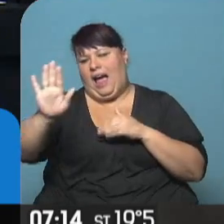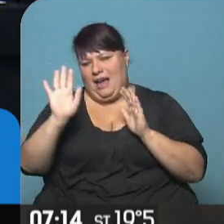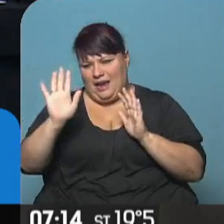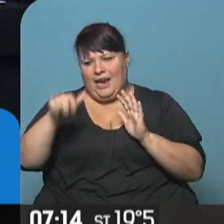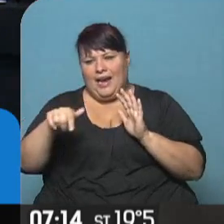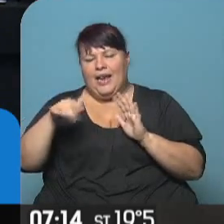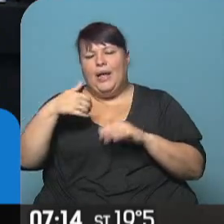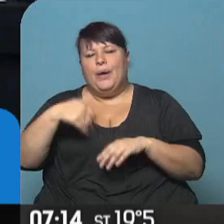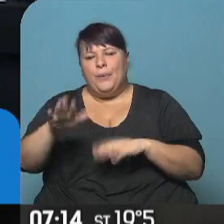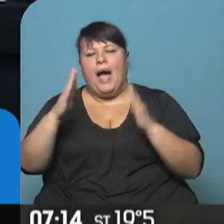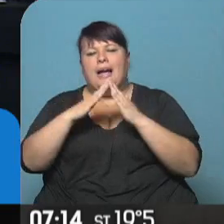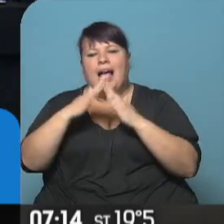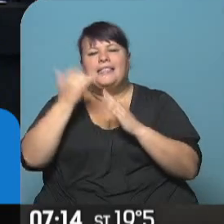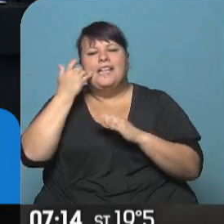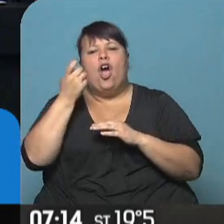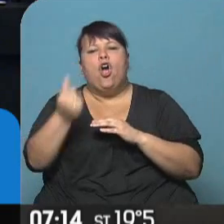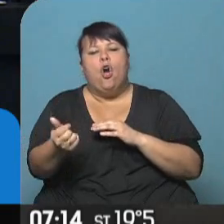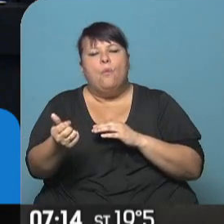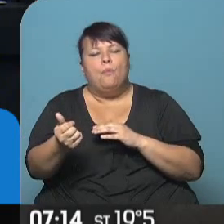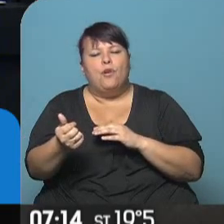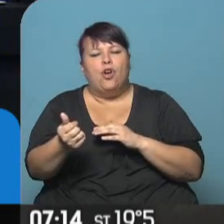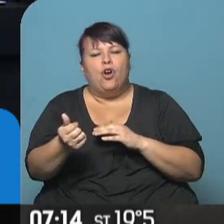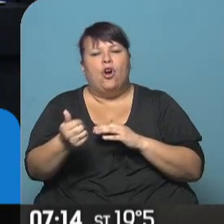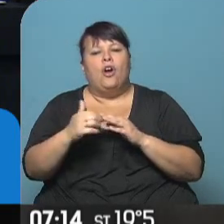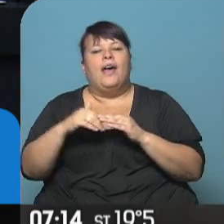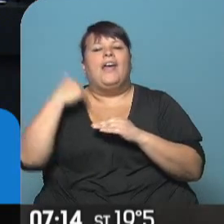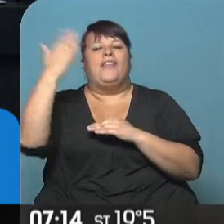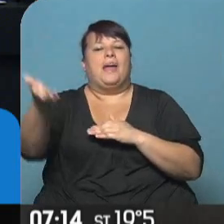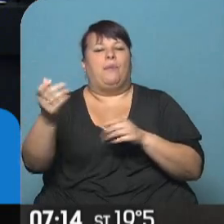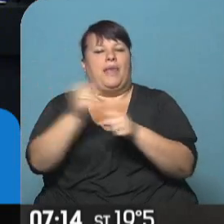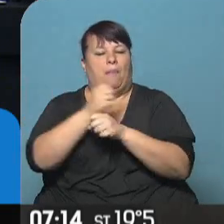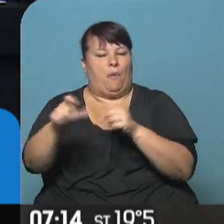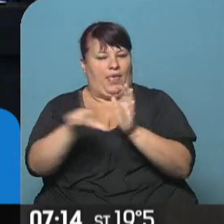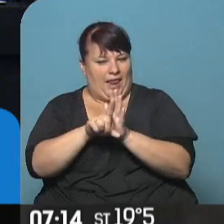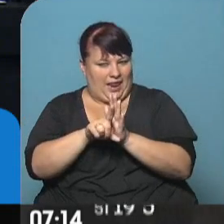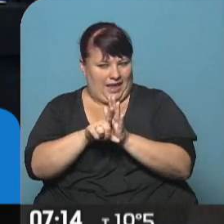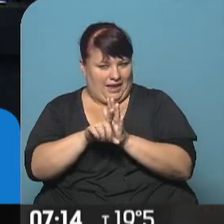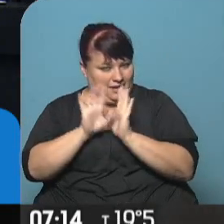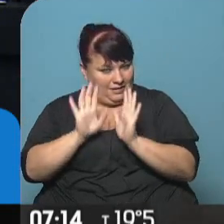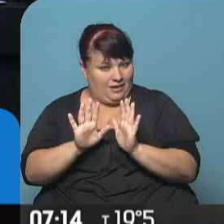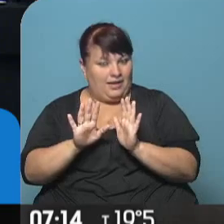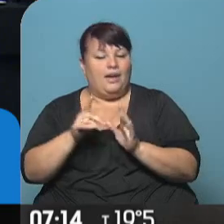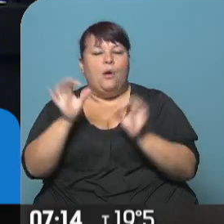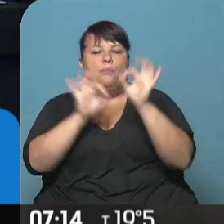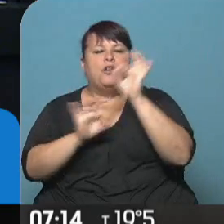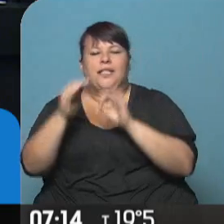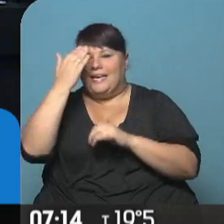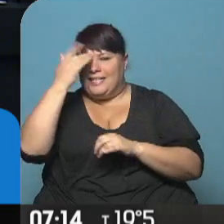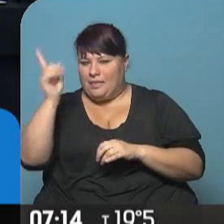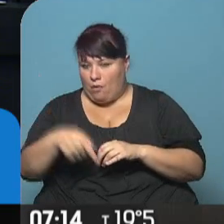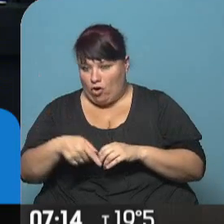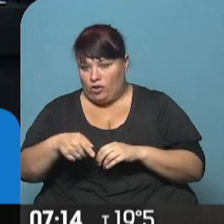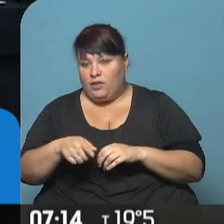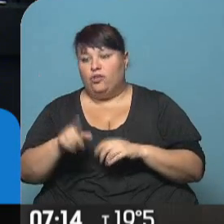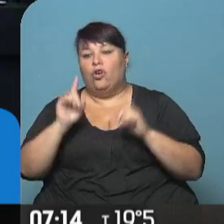esto va a afectar viviendas que hayan sido compradas luego de la sanción de la ley, con una alícuota del 15%